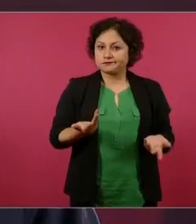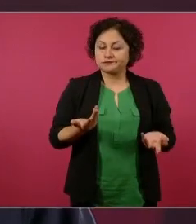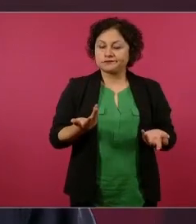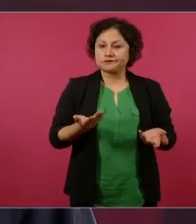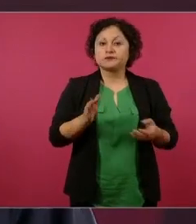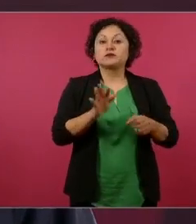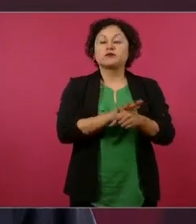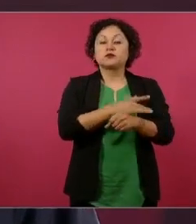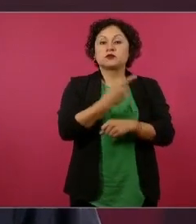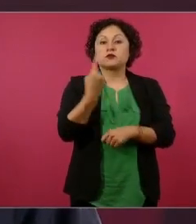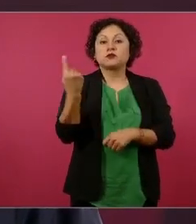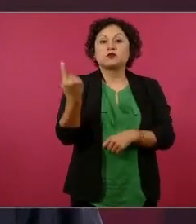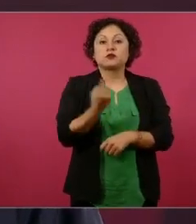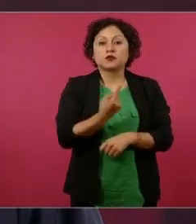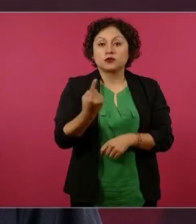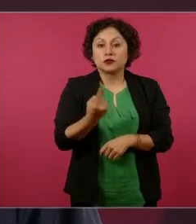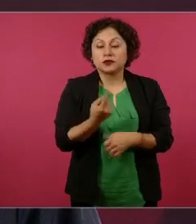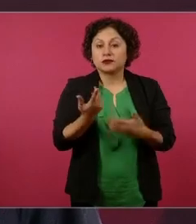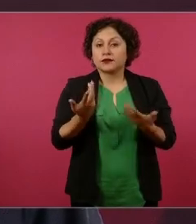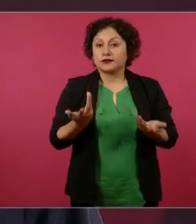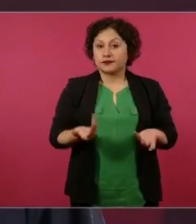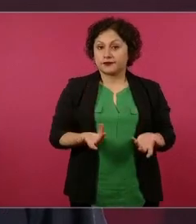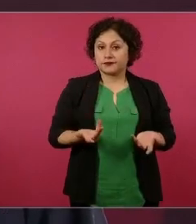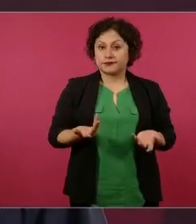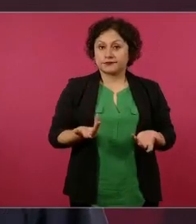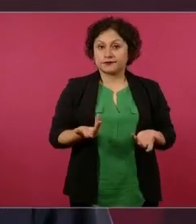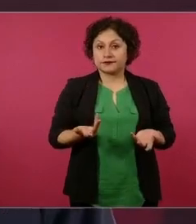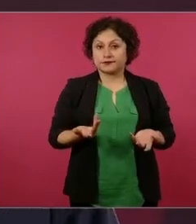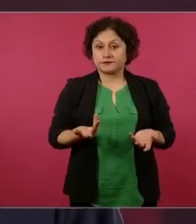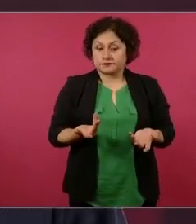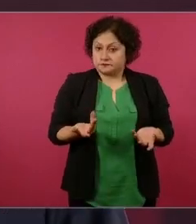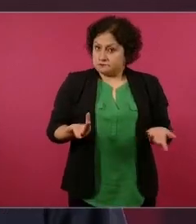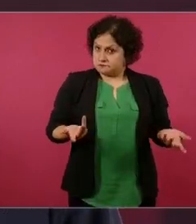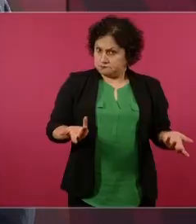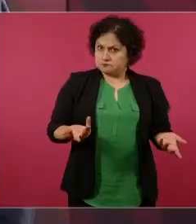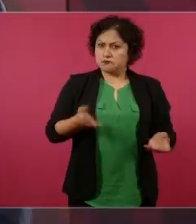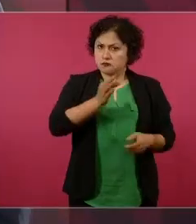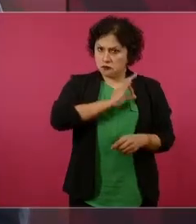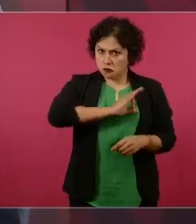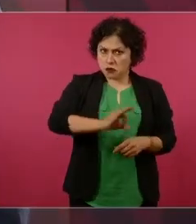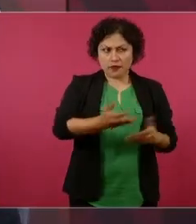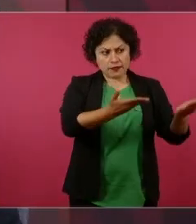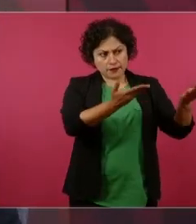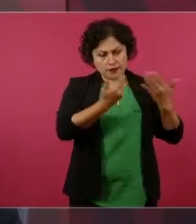¿Por qué no se da oportunidad a los jóvenes de estudiar?